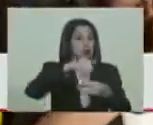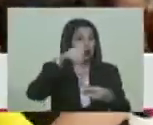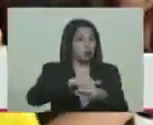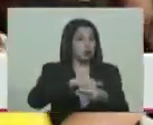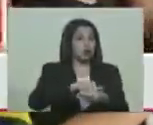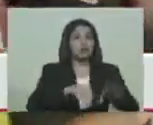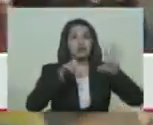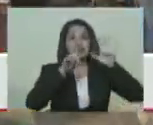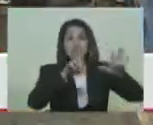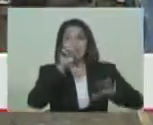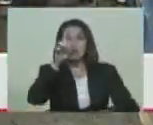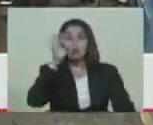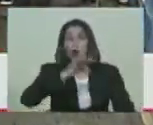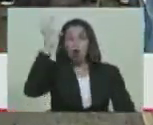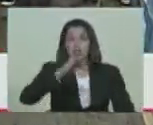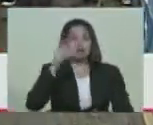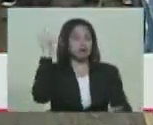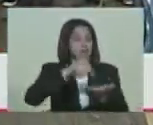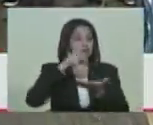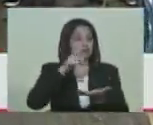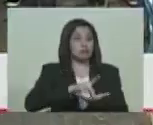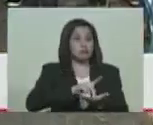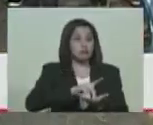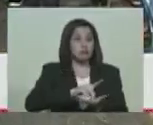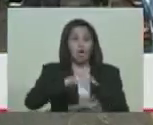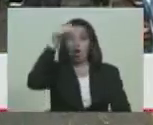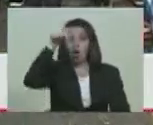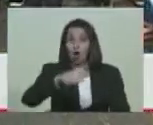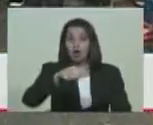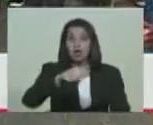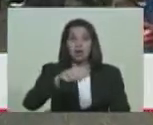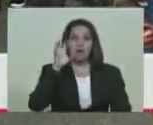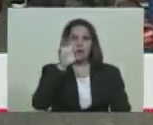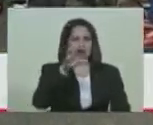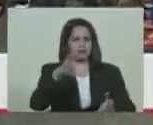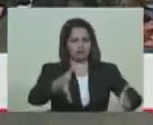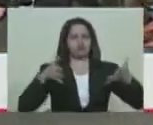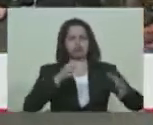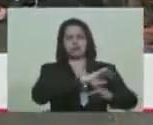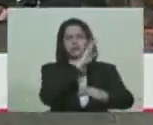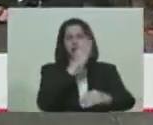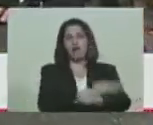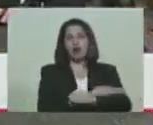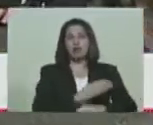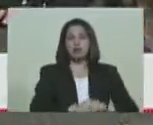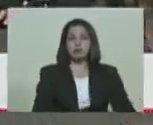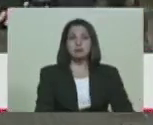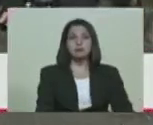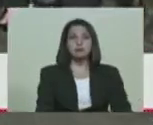tenemos 61% de participación. Y hoy la patria se ha fortalecido.